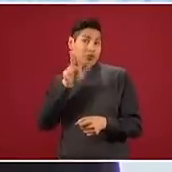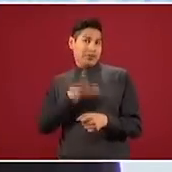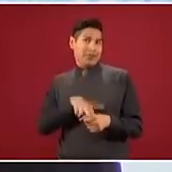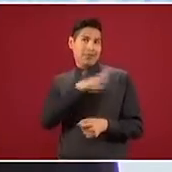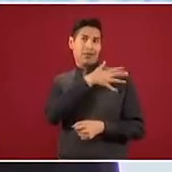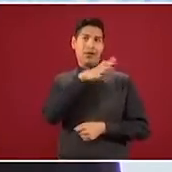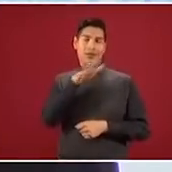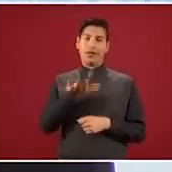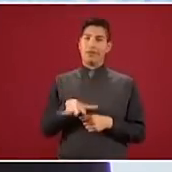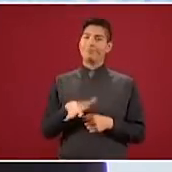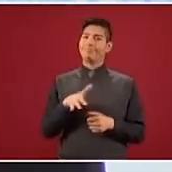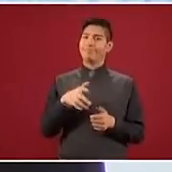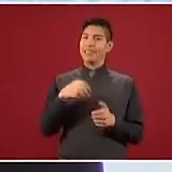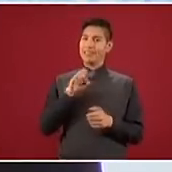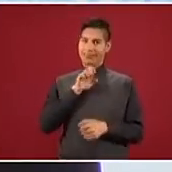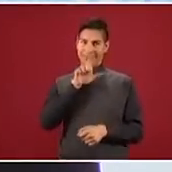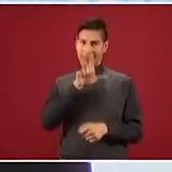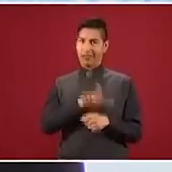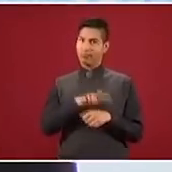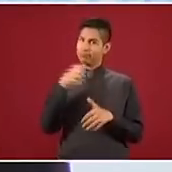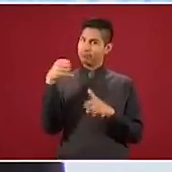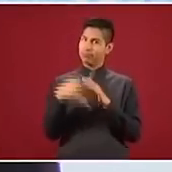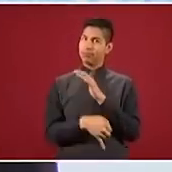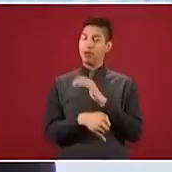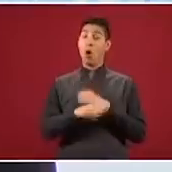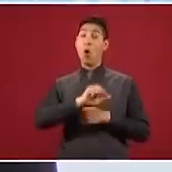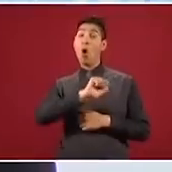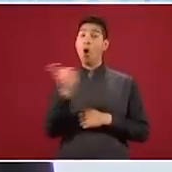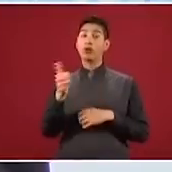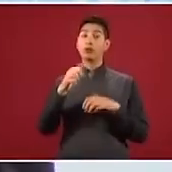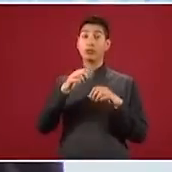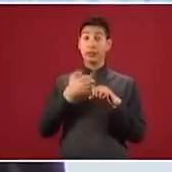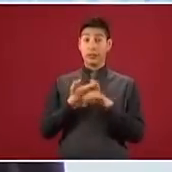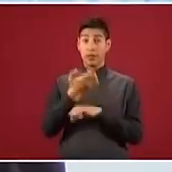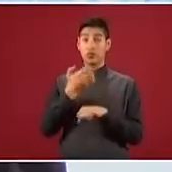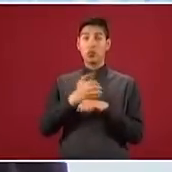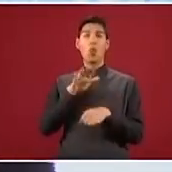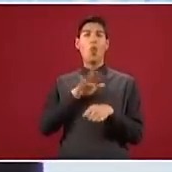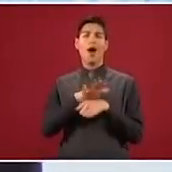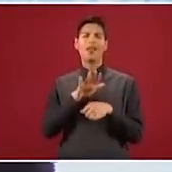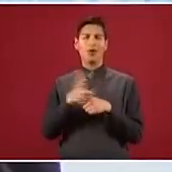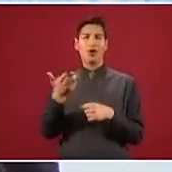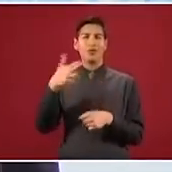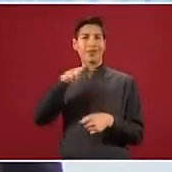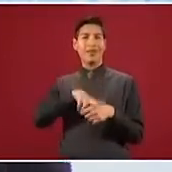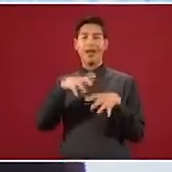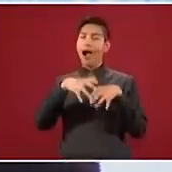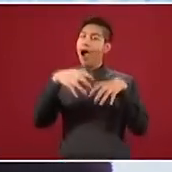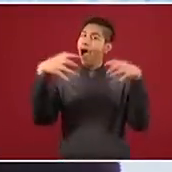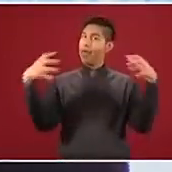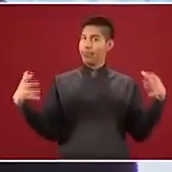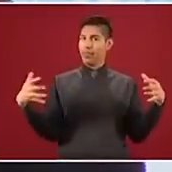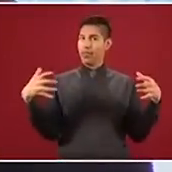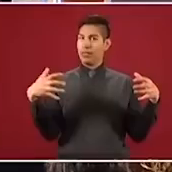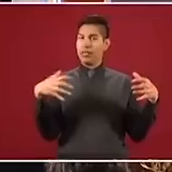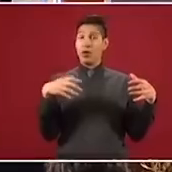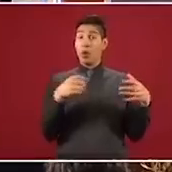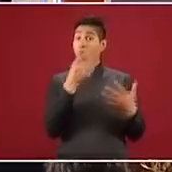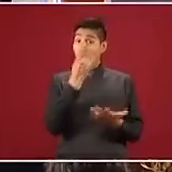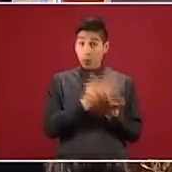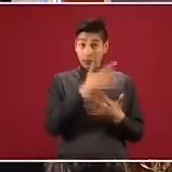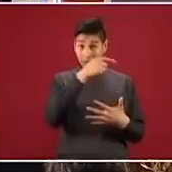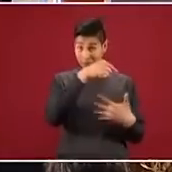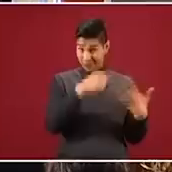especialidad y en algunos estados los hospitales especializados grandes. Tienen muchas más que 5